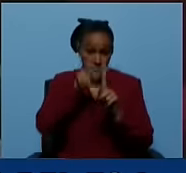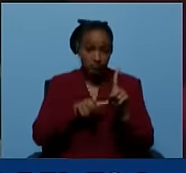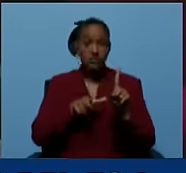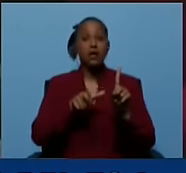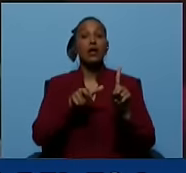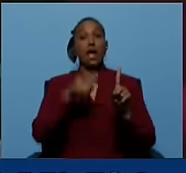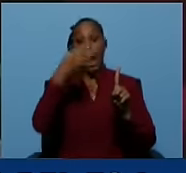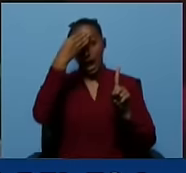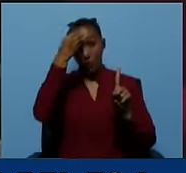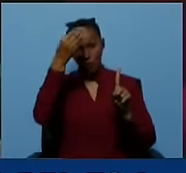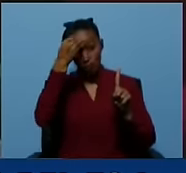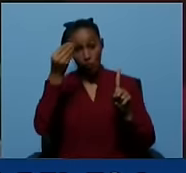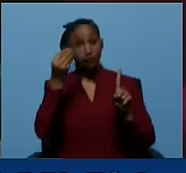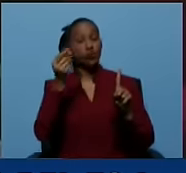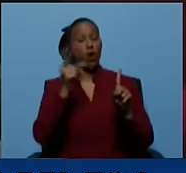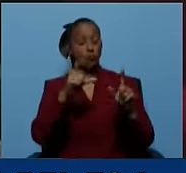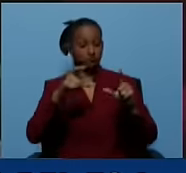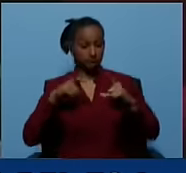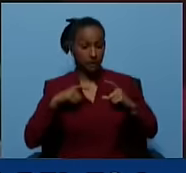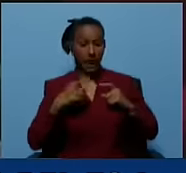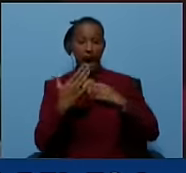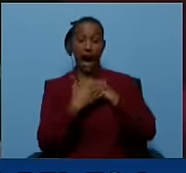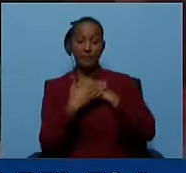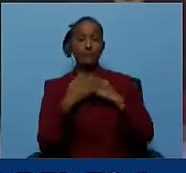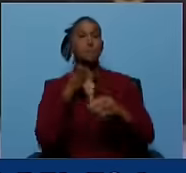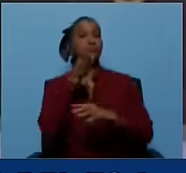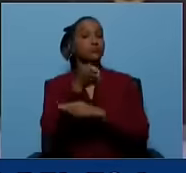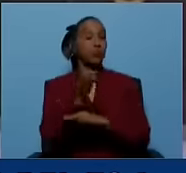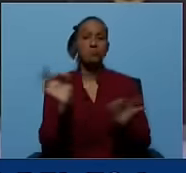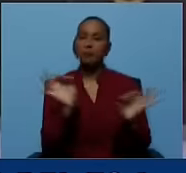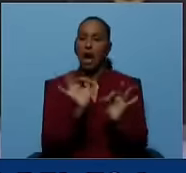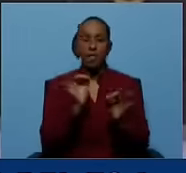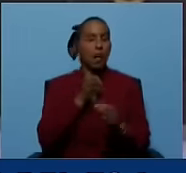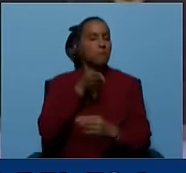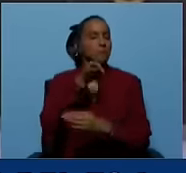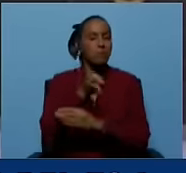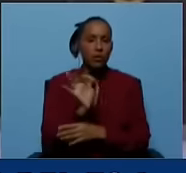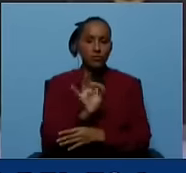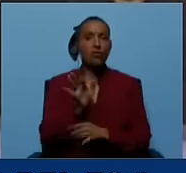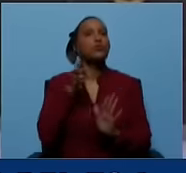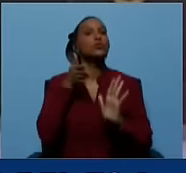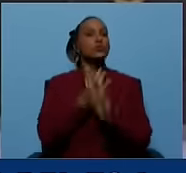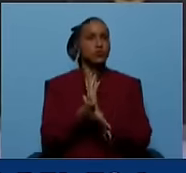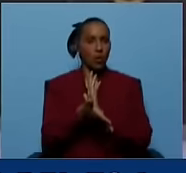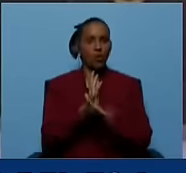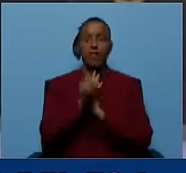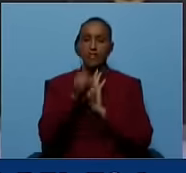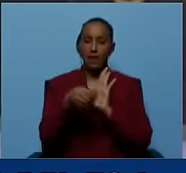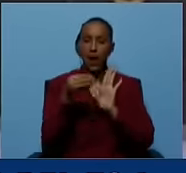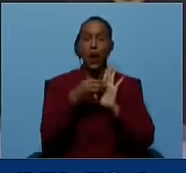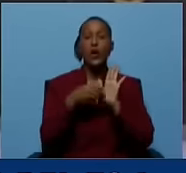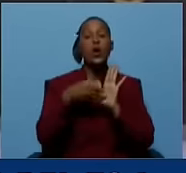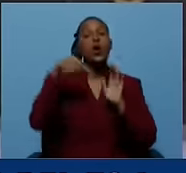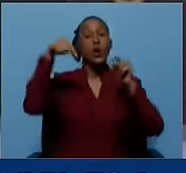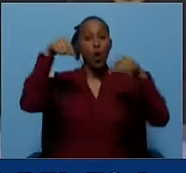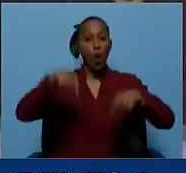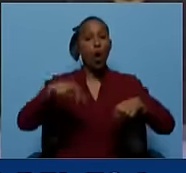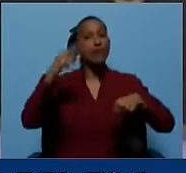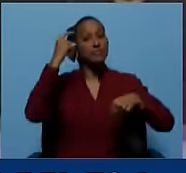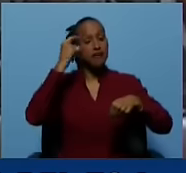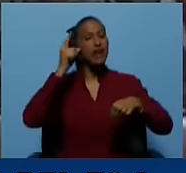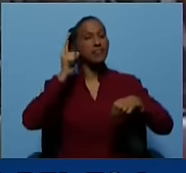la citación debida perfectamente practicada para que se encontrara hoy ante